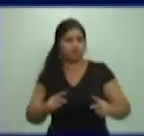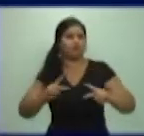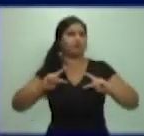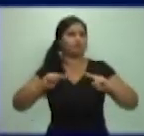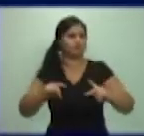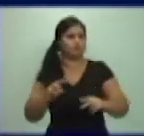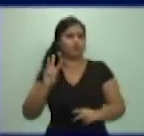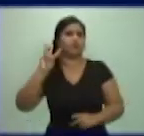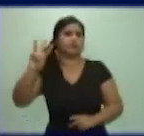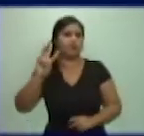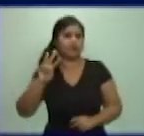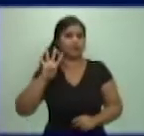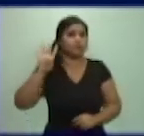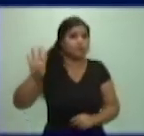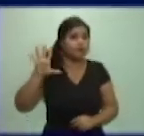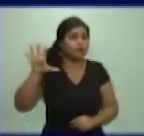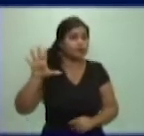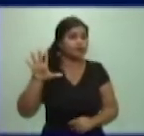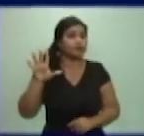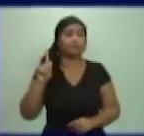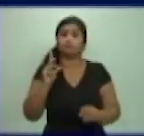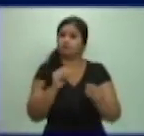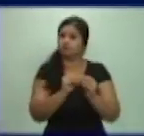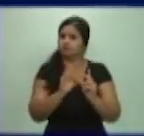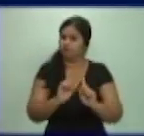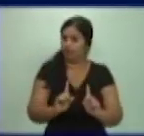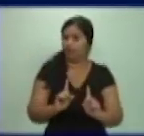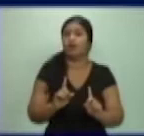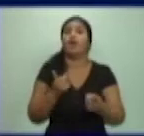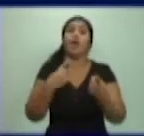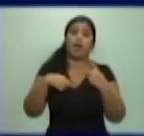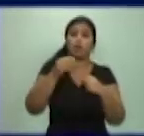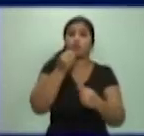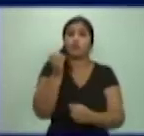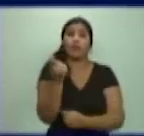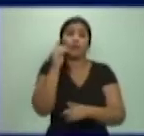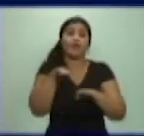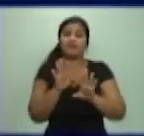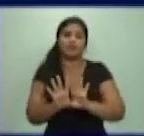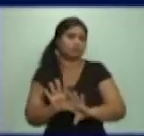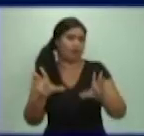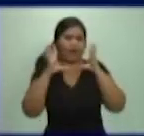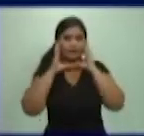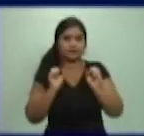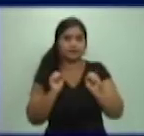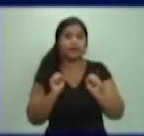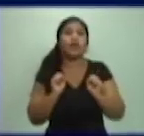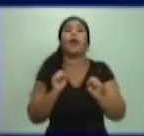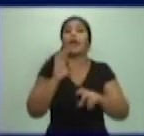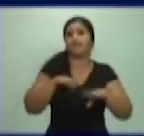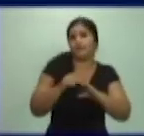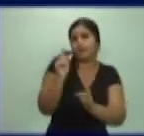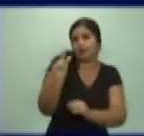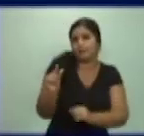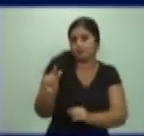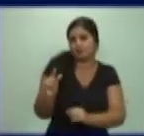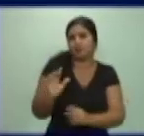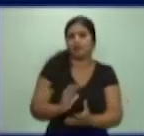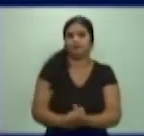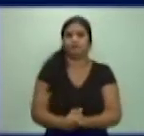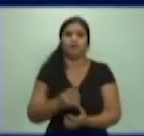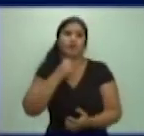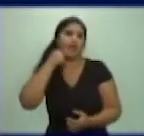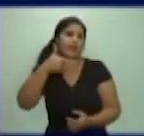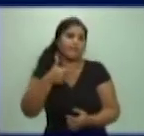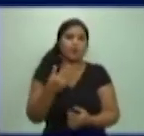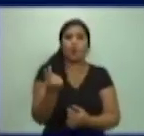ni 4, ni 5. Hay quien con una vez, bueno, ya puede responder. Hay quien no, hay quien tiene que leer 2, 3, 4, 5 y las